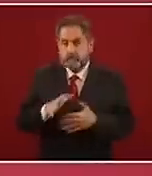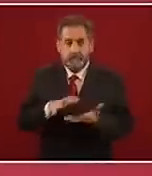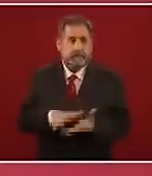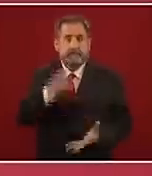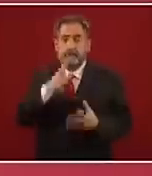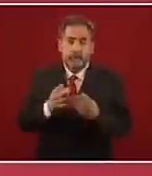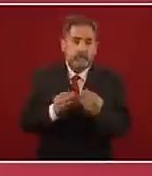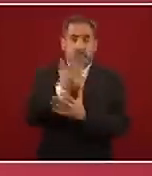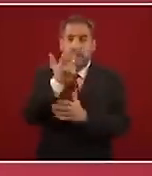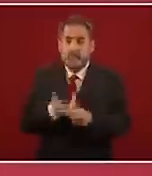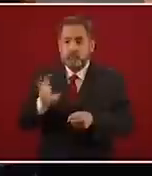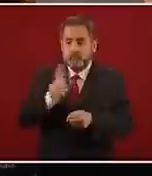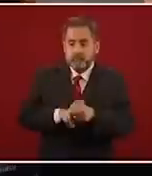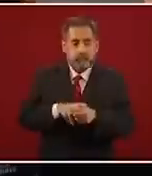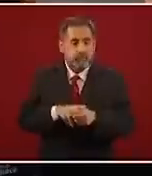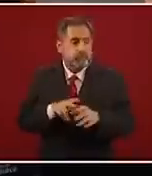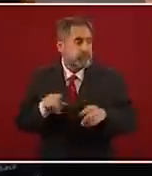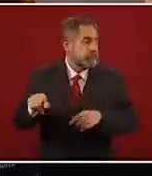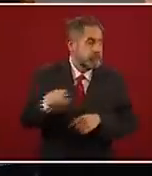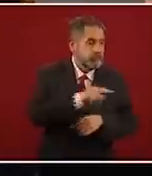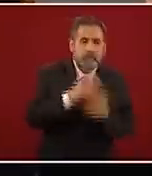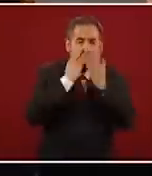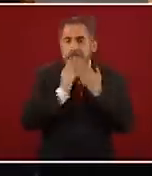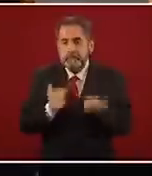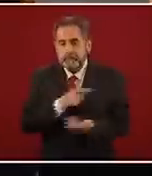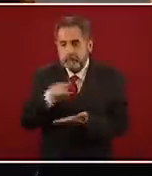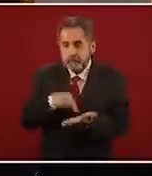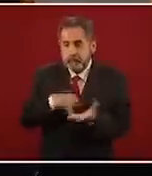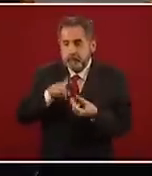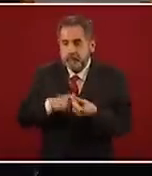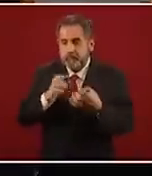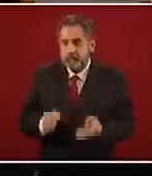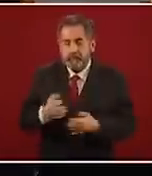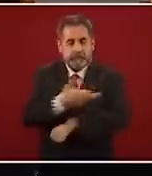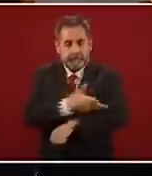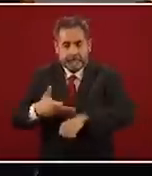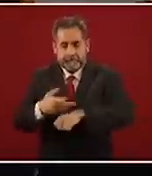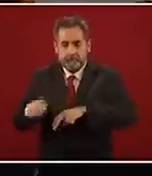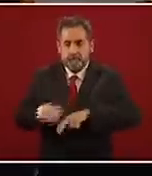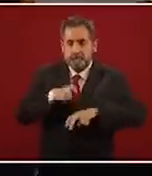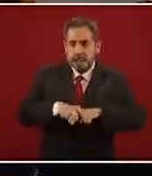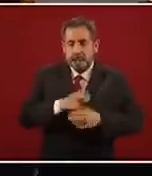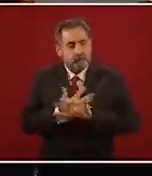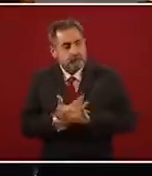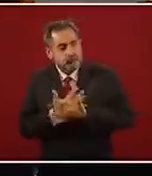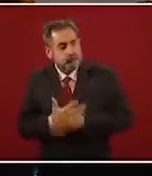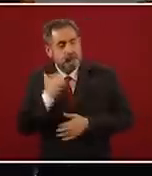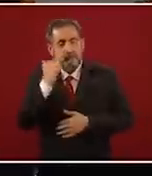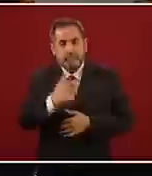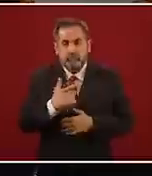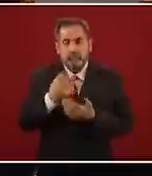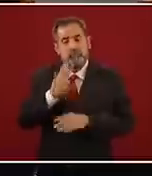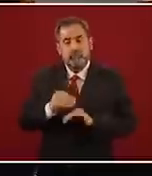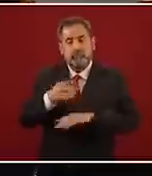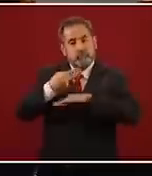totalidad de los hospitales carece de espacios específicos donde las personas familiares pudieran, por ejemplo, pasar la